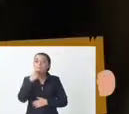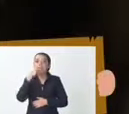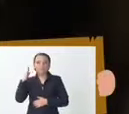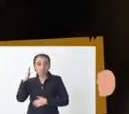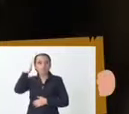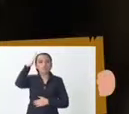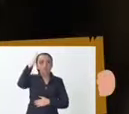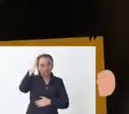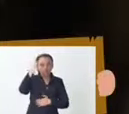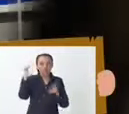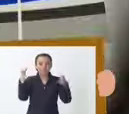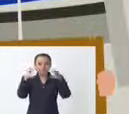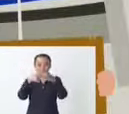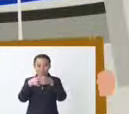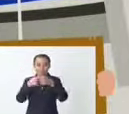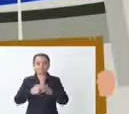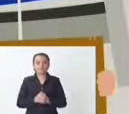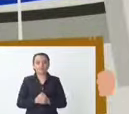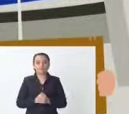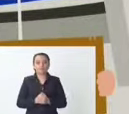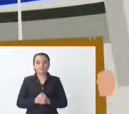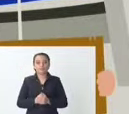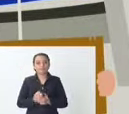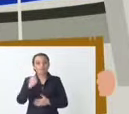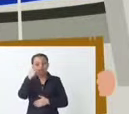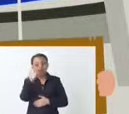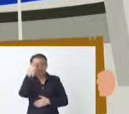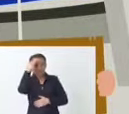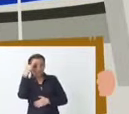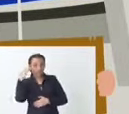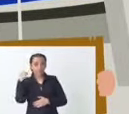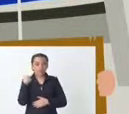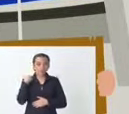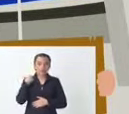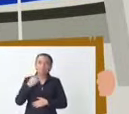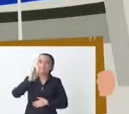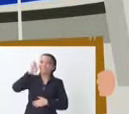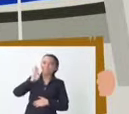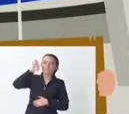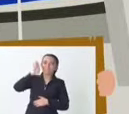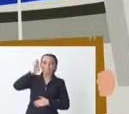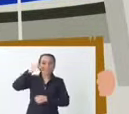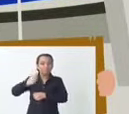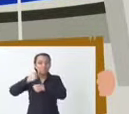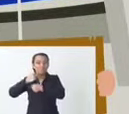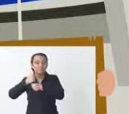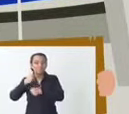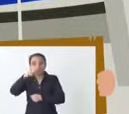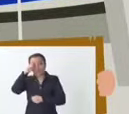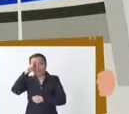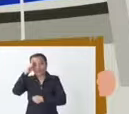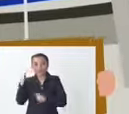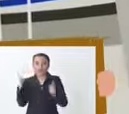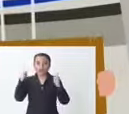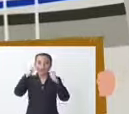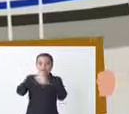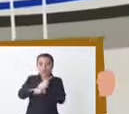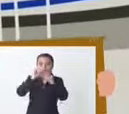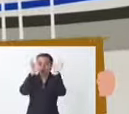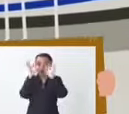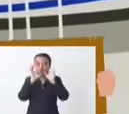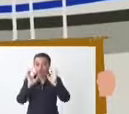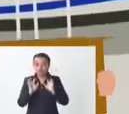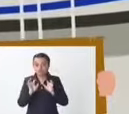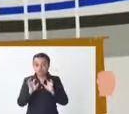por el Clima. Greta Thunberg es una activista de Suecia que trabaja para combatir el cambio climático.